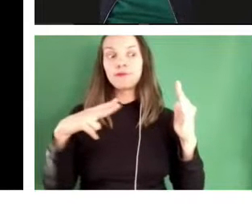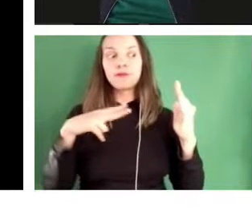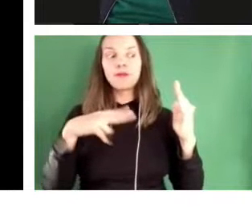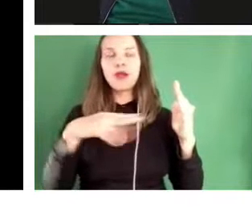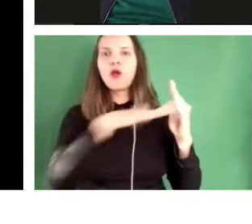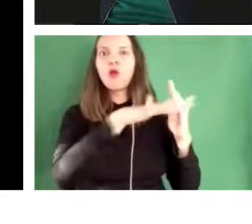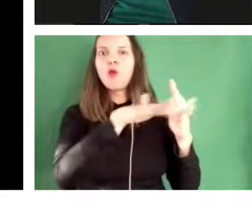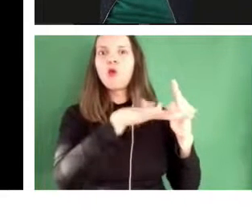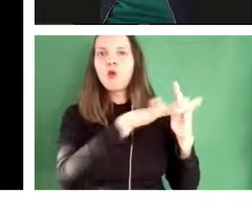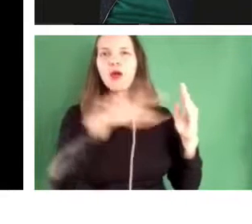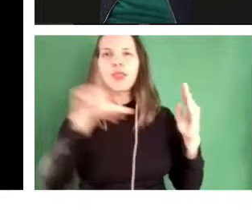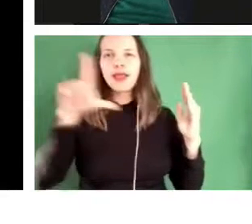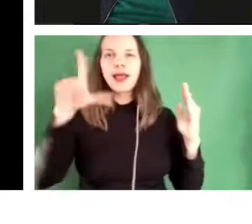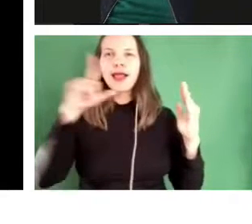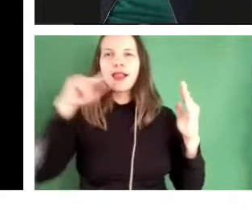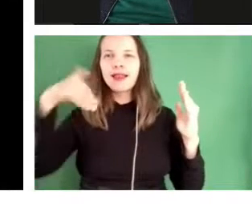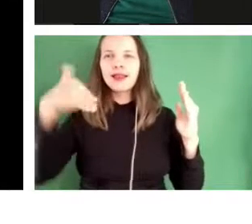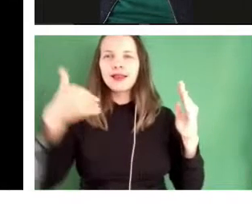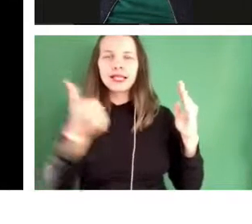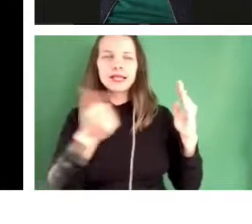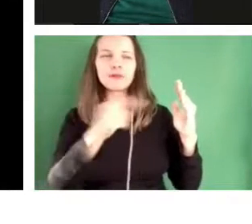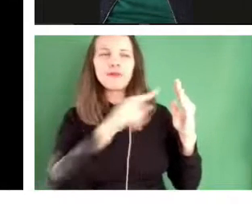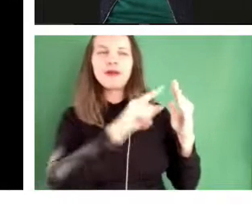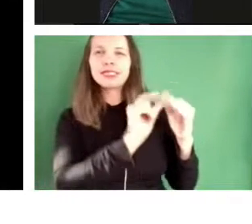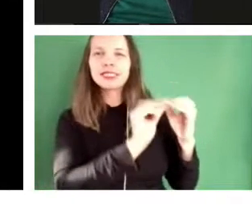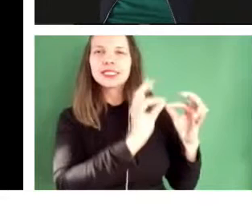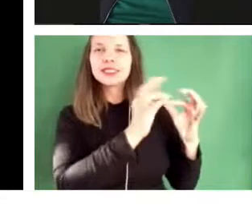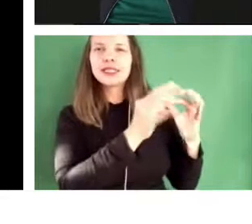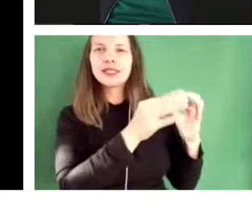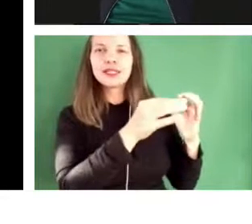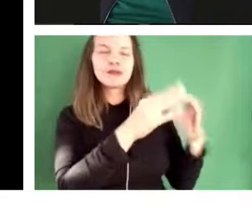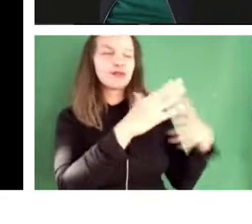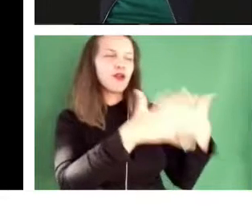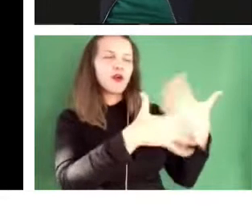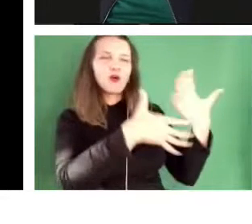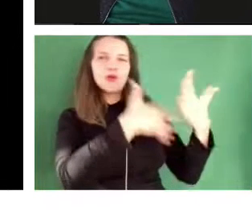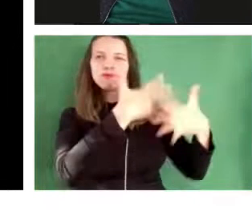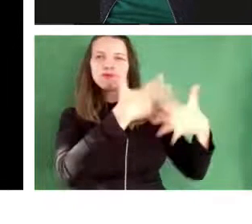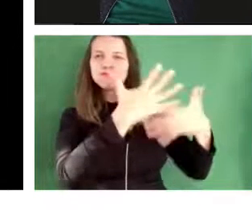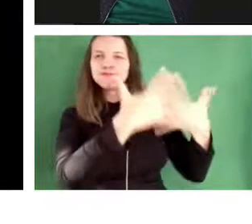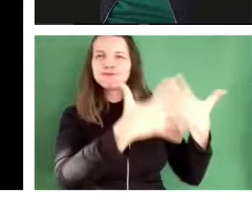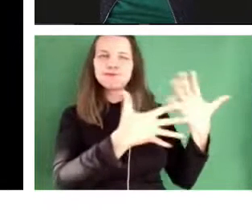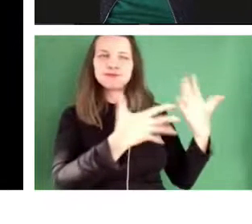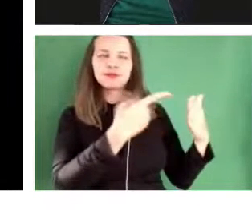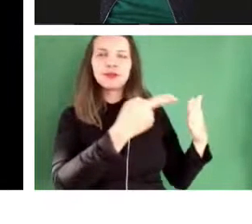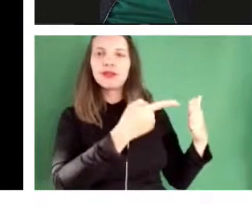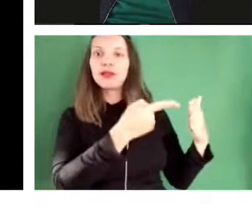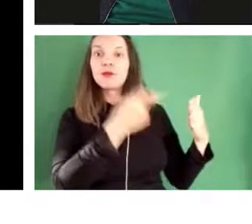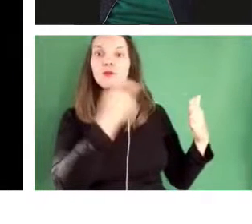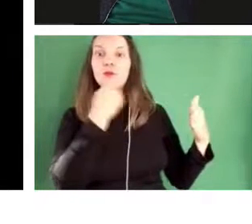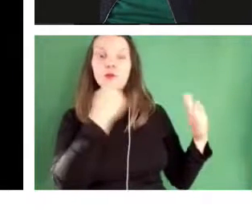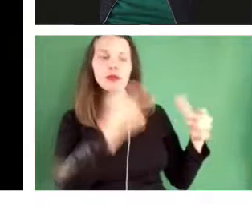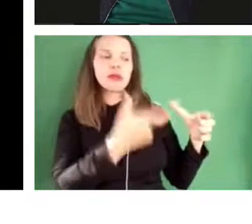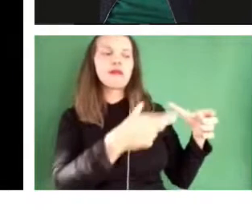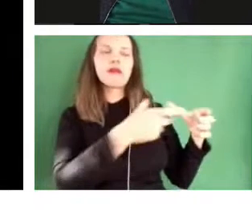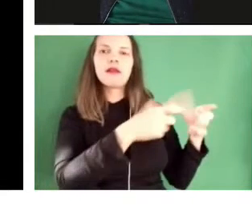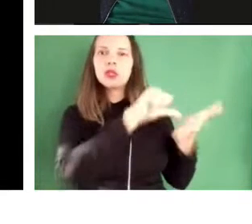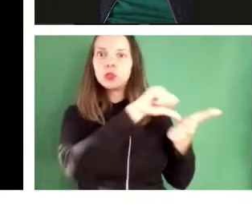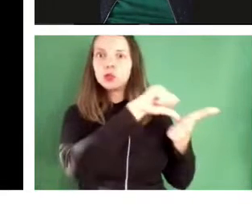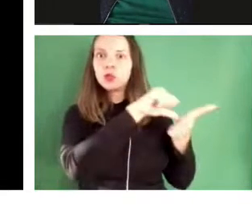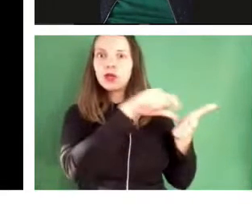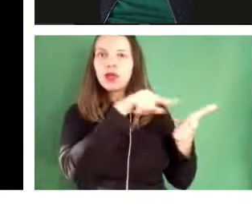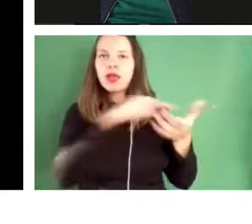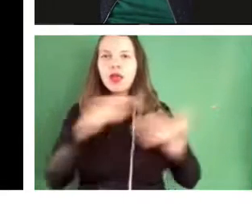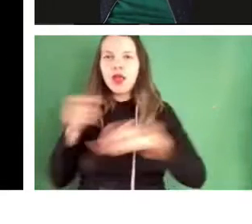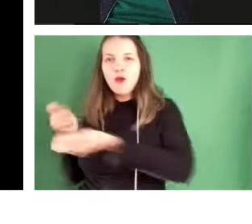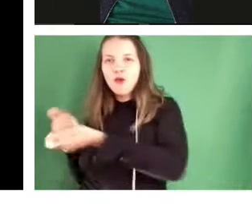En el corazón de San Isidro es un campo de golf que tiene 45 hectáreas